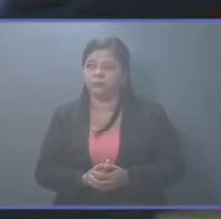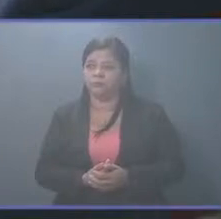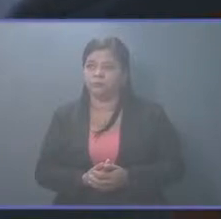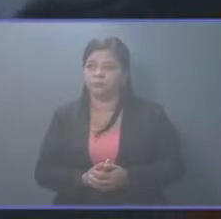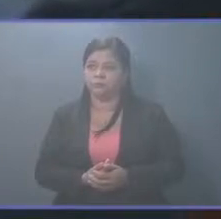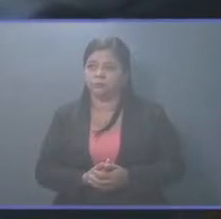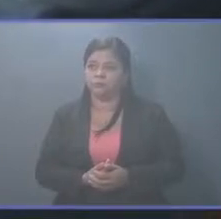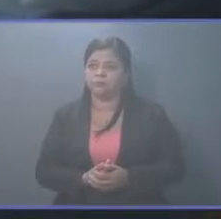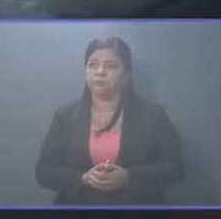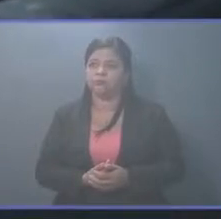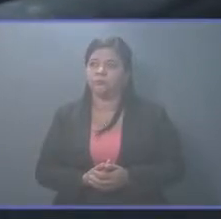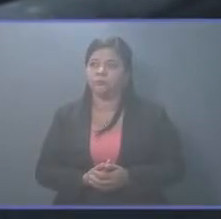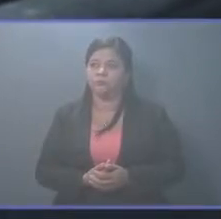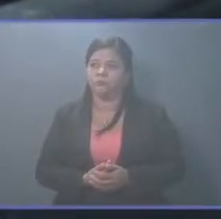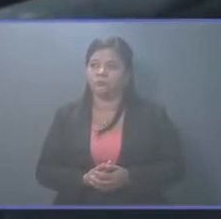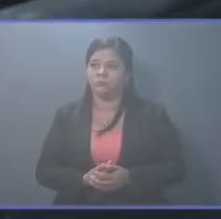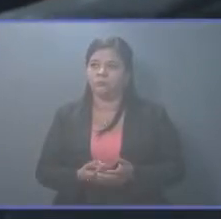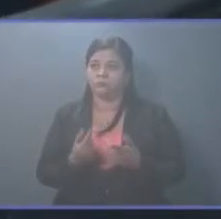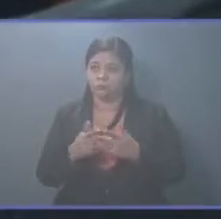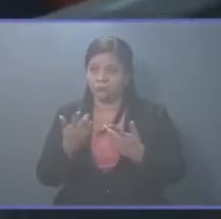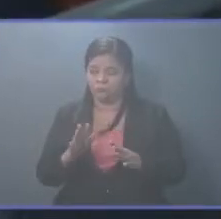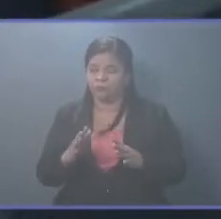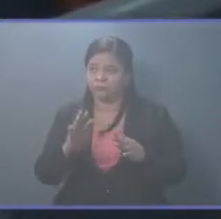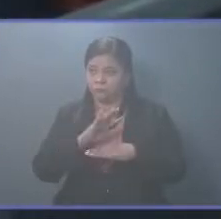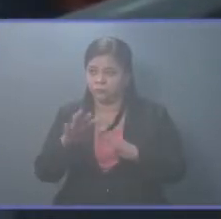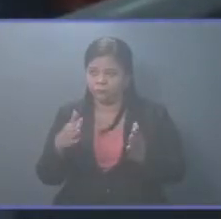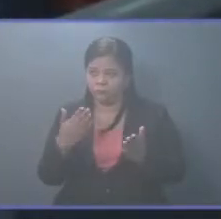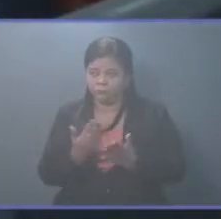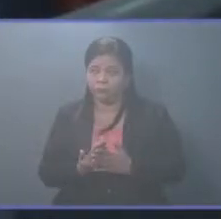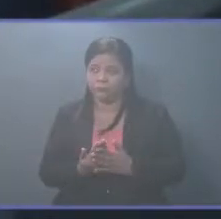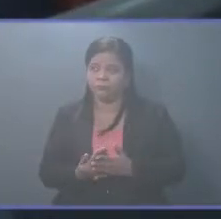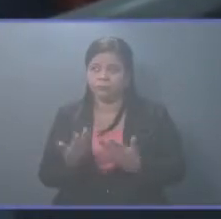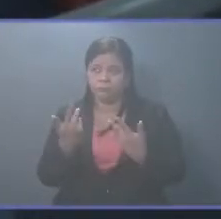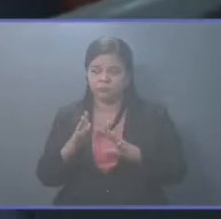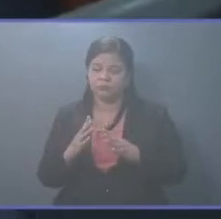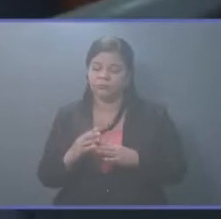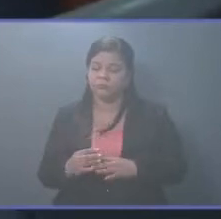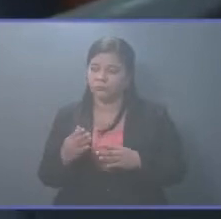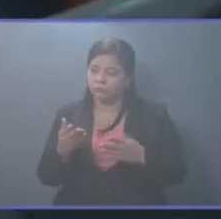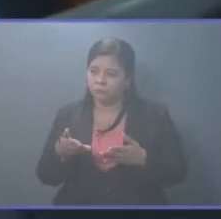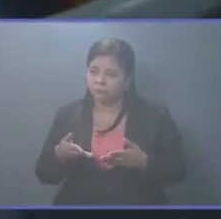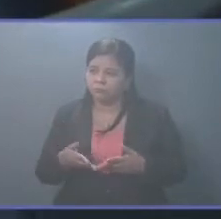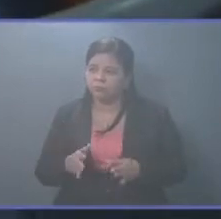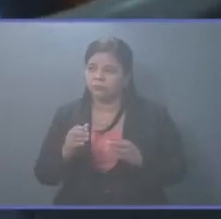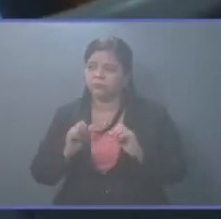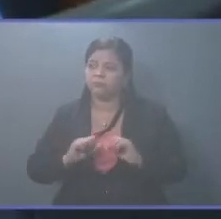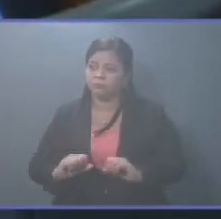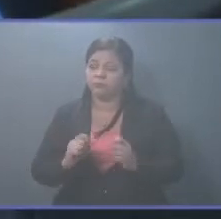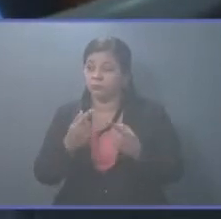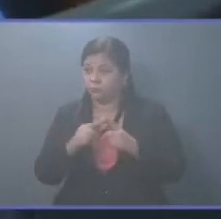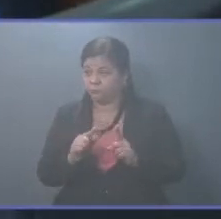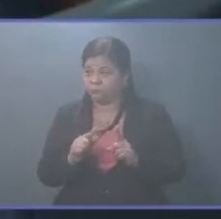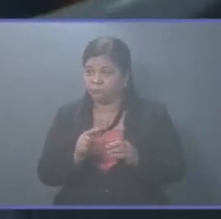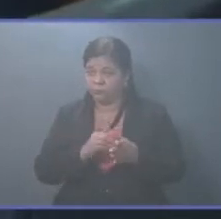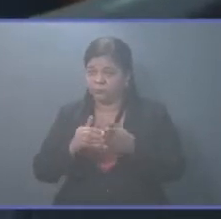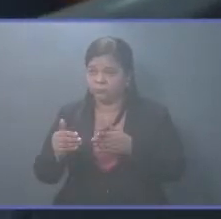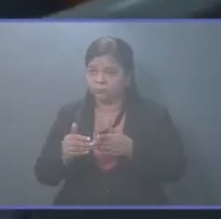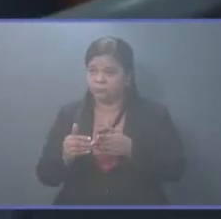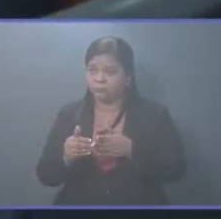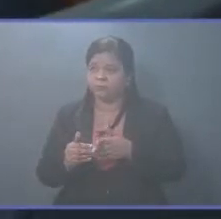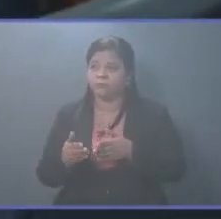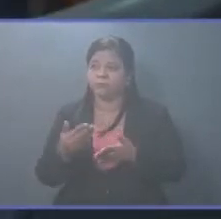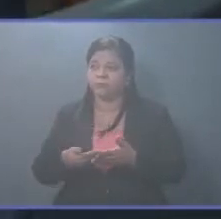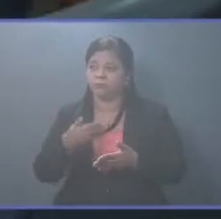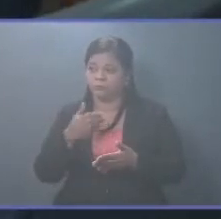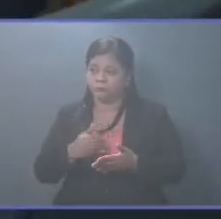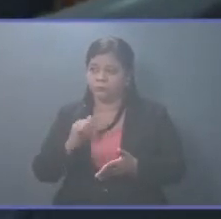es que nació muerto, ha nacido muerto. Desde antes de que